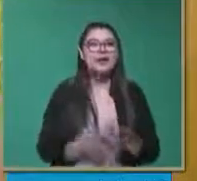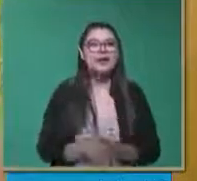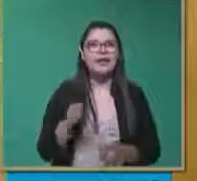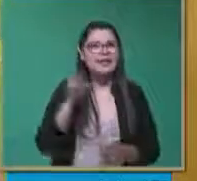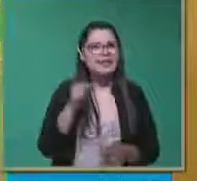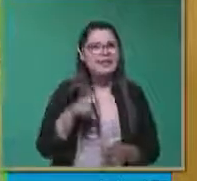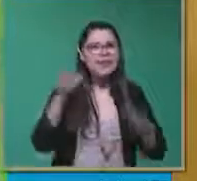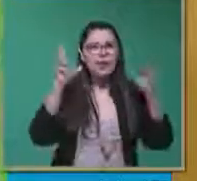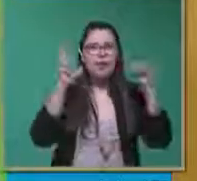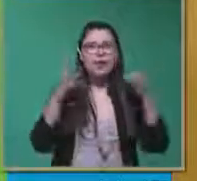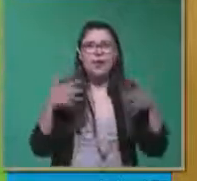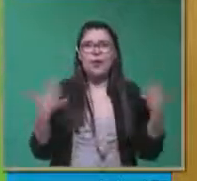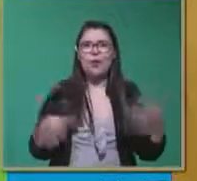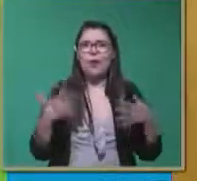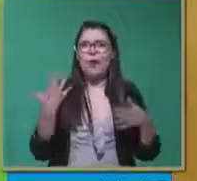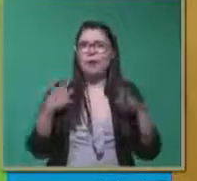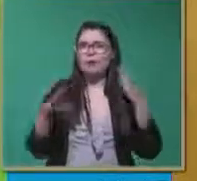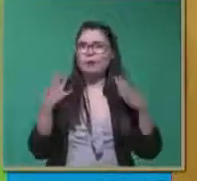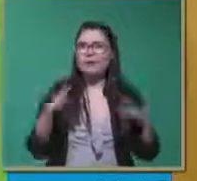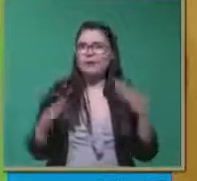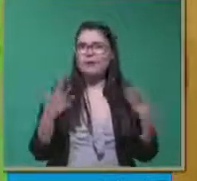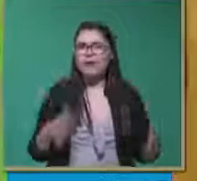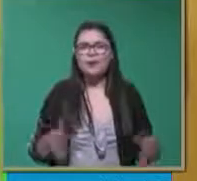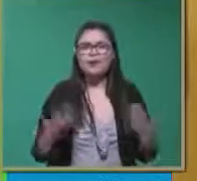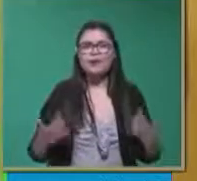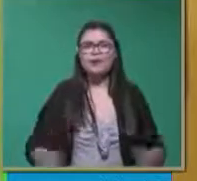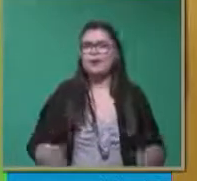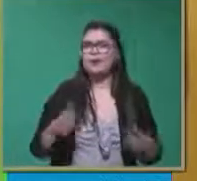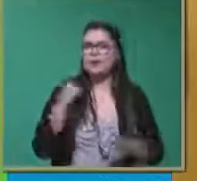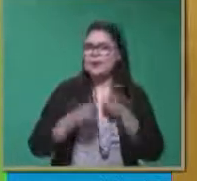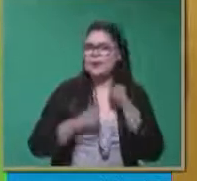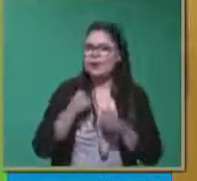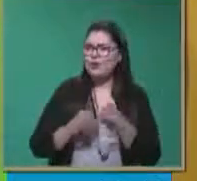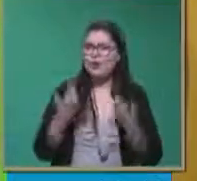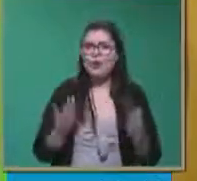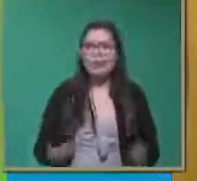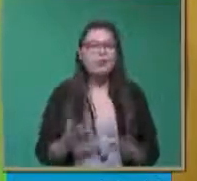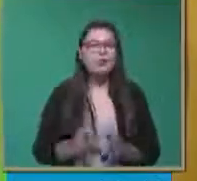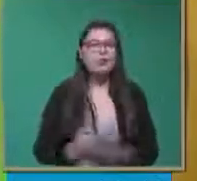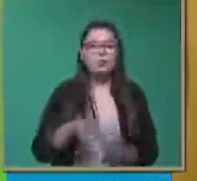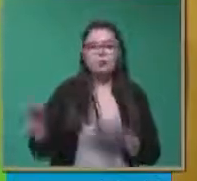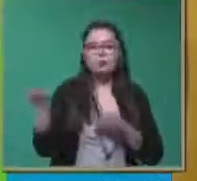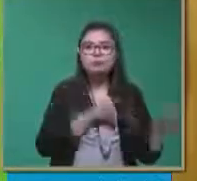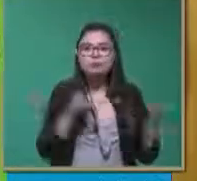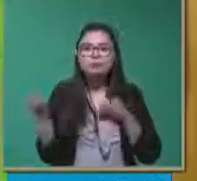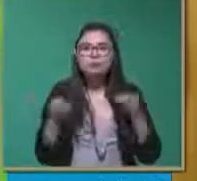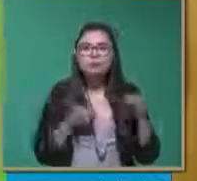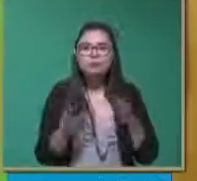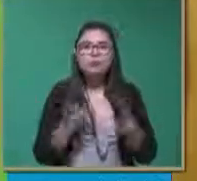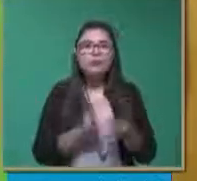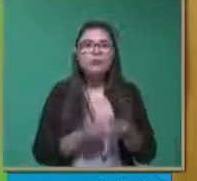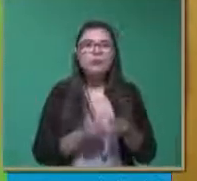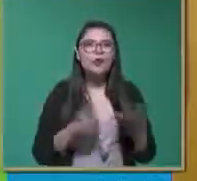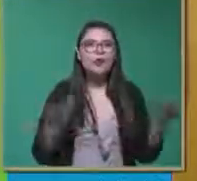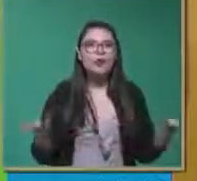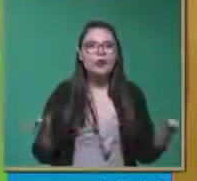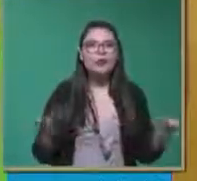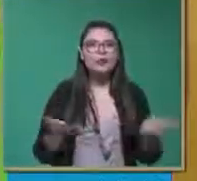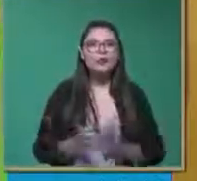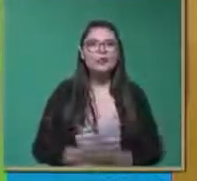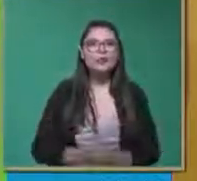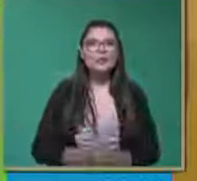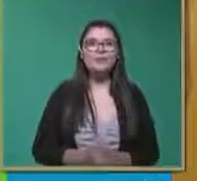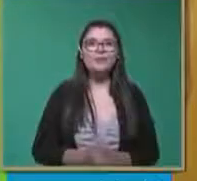¡Ay, qué conejo tan travieso! No, otra vez. Ay, no, ese conejo corre bastante, conejo. Mago. ¿No está? Se me hace que ese Mago no nos quiere ayudar. Conejo, ay.